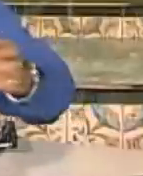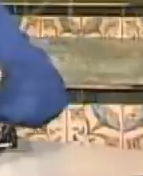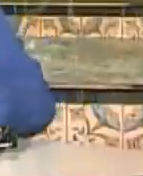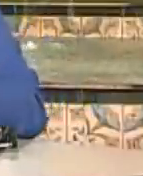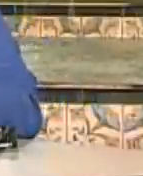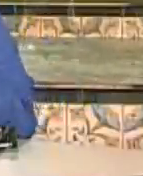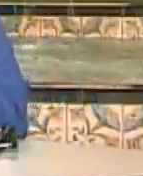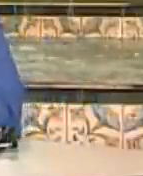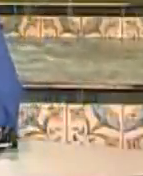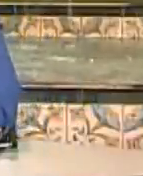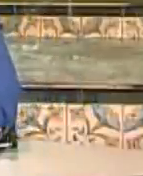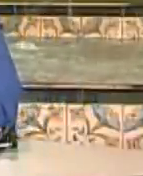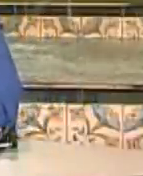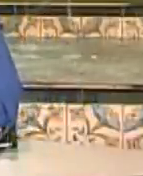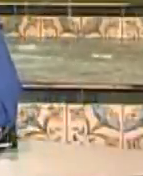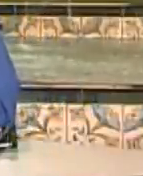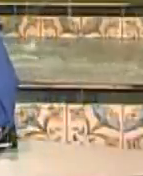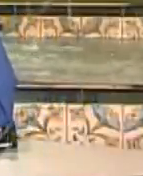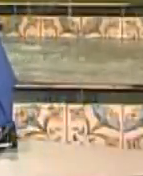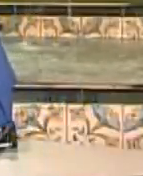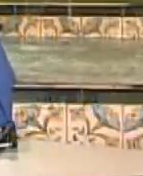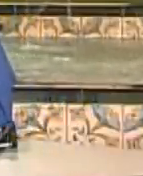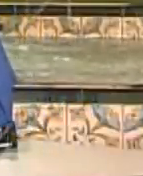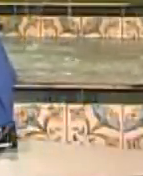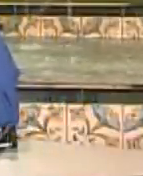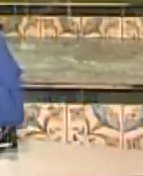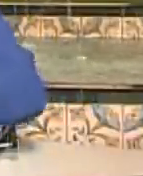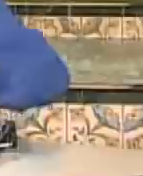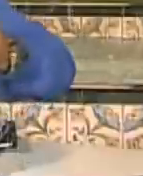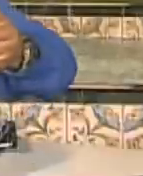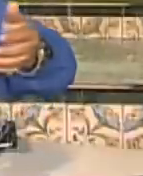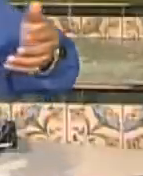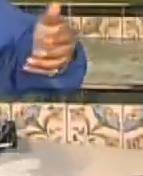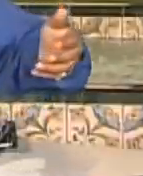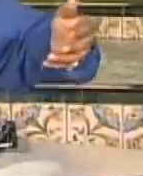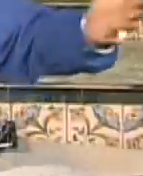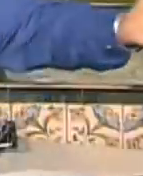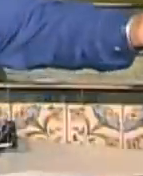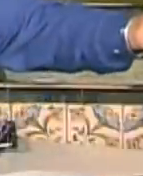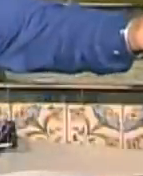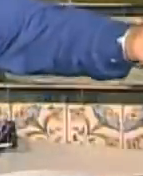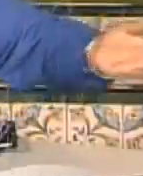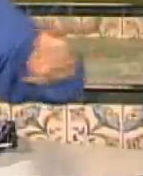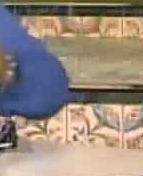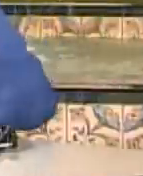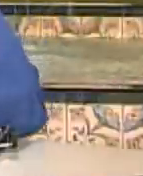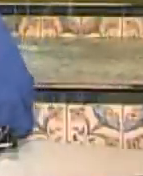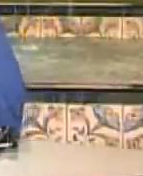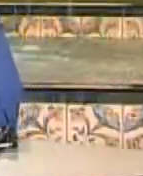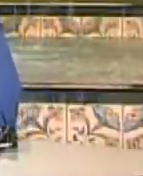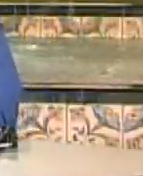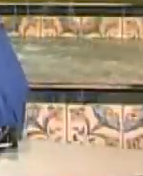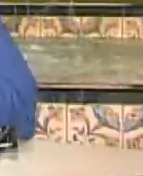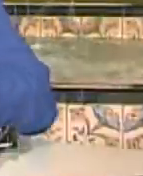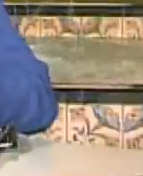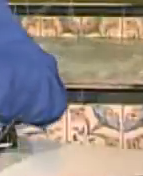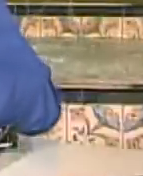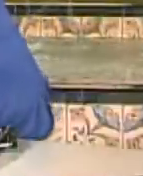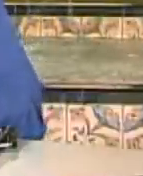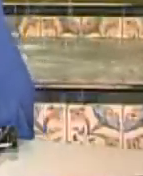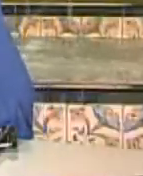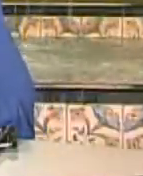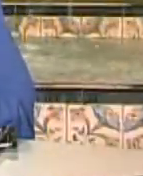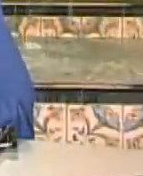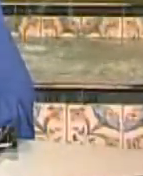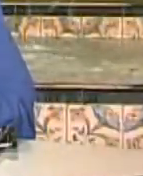a los productores del campo para las comunas convoca la comuna con jorge arriaza que